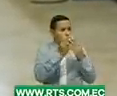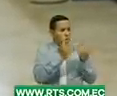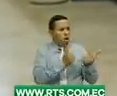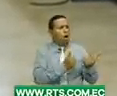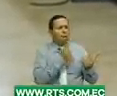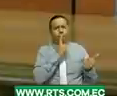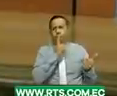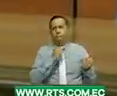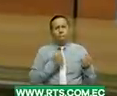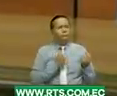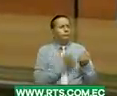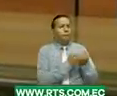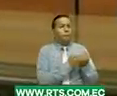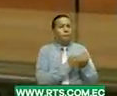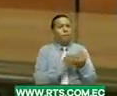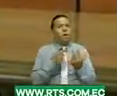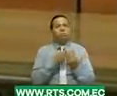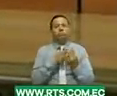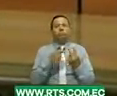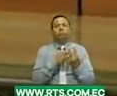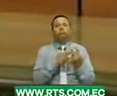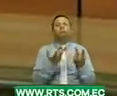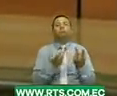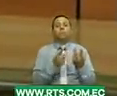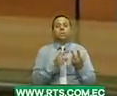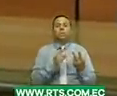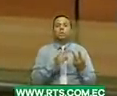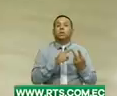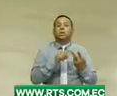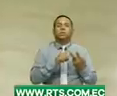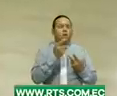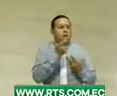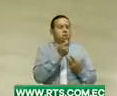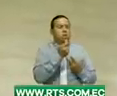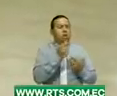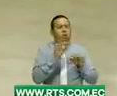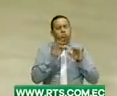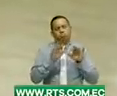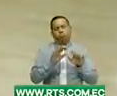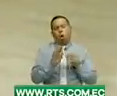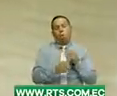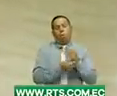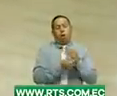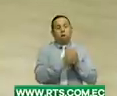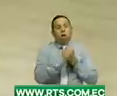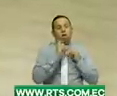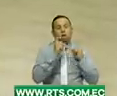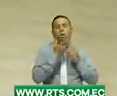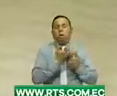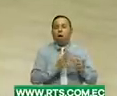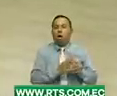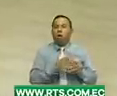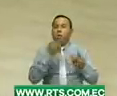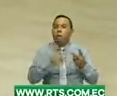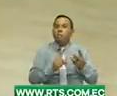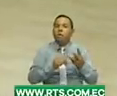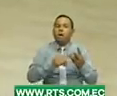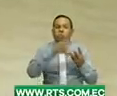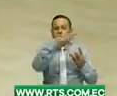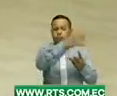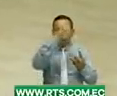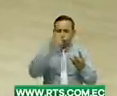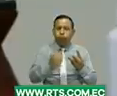la infracción que permitió el aumento de su patrimonio. Además, se confirmó la prisión preventiva en contra de